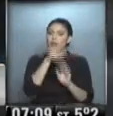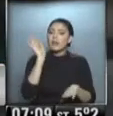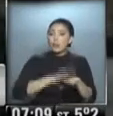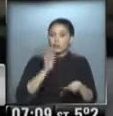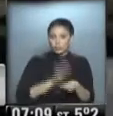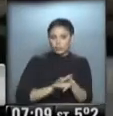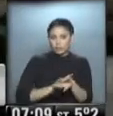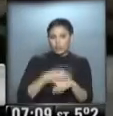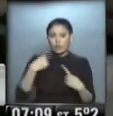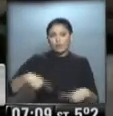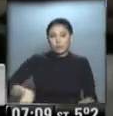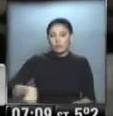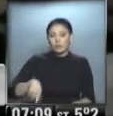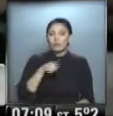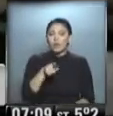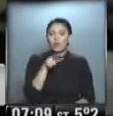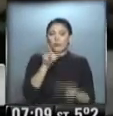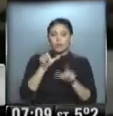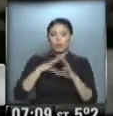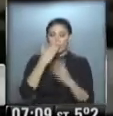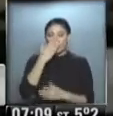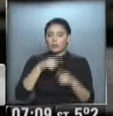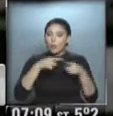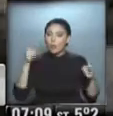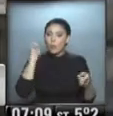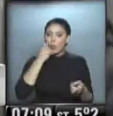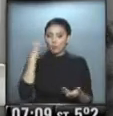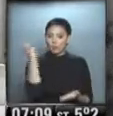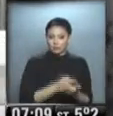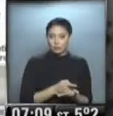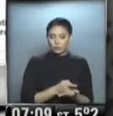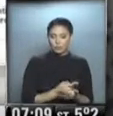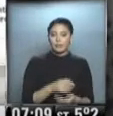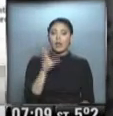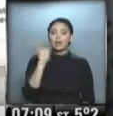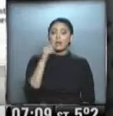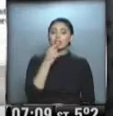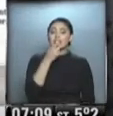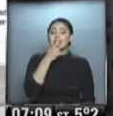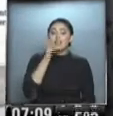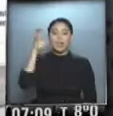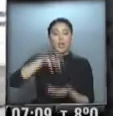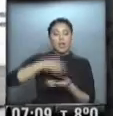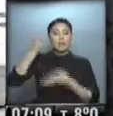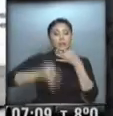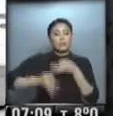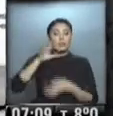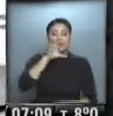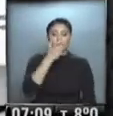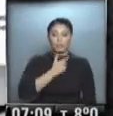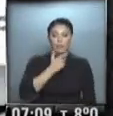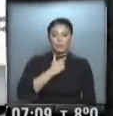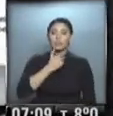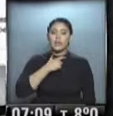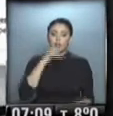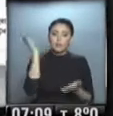participación en delitos de lesa humanidad durante la última dictadura. Si el Tribunal Oral Federal de Mendoza accede al pedido de acumular las causas elevadas